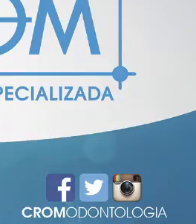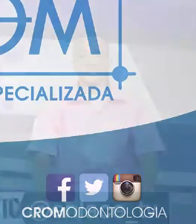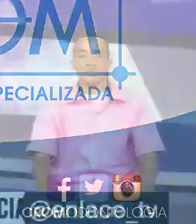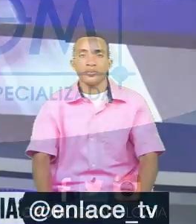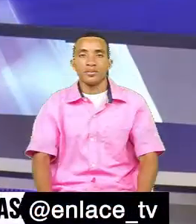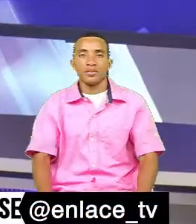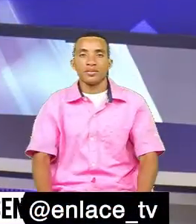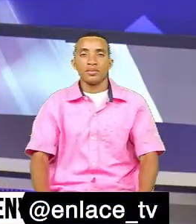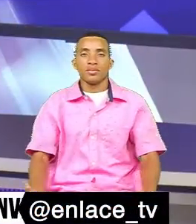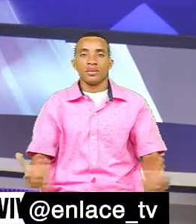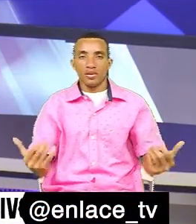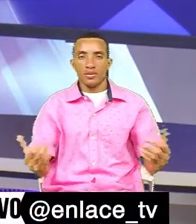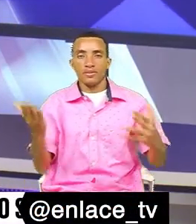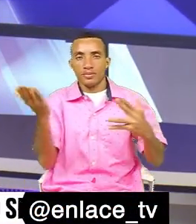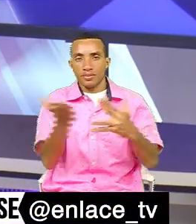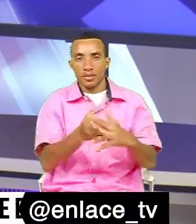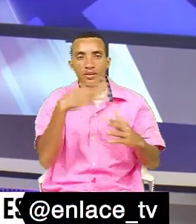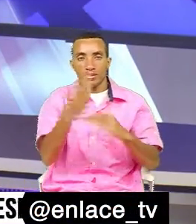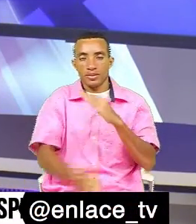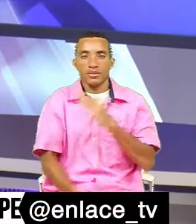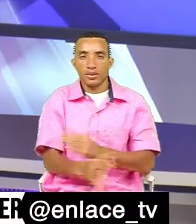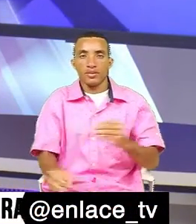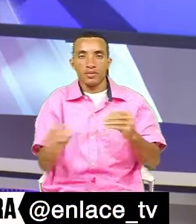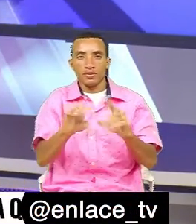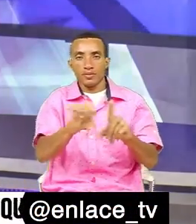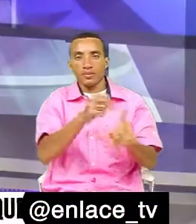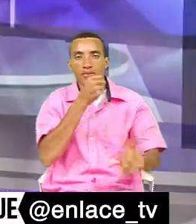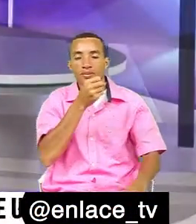pausa y ya regresamos con más información en Enlace Noticias.